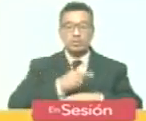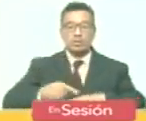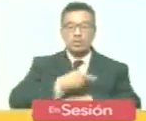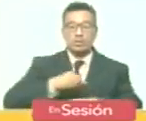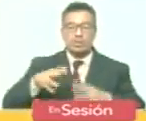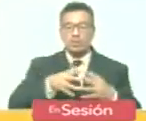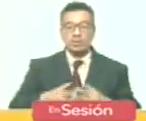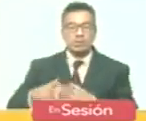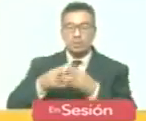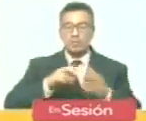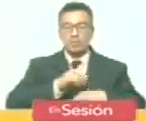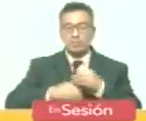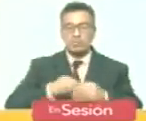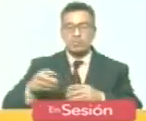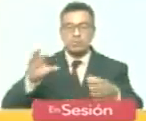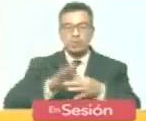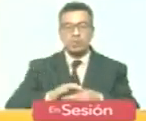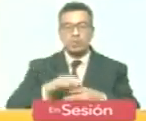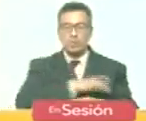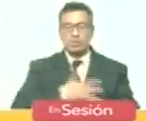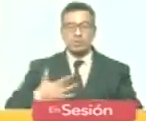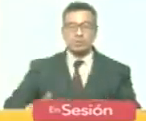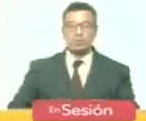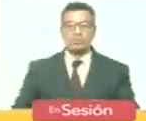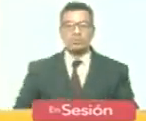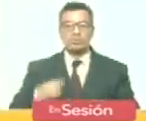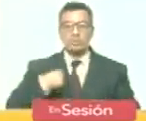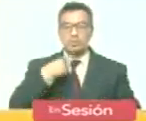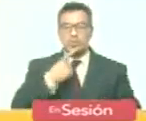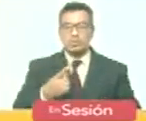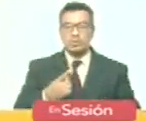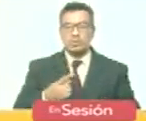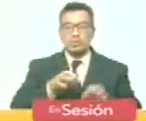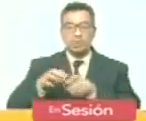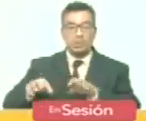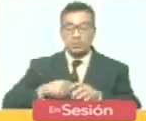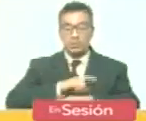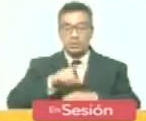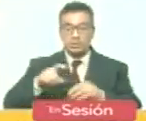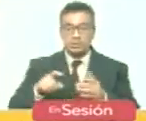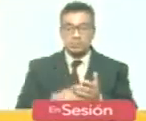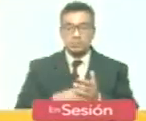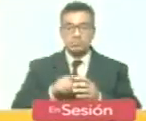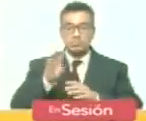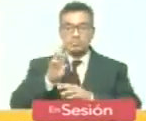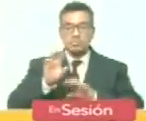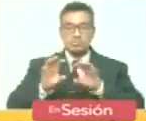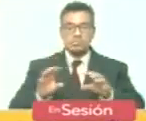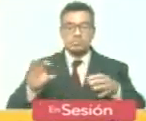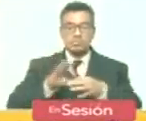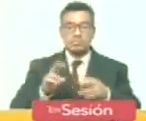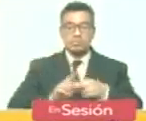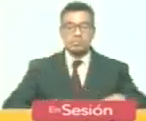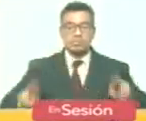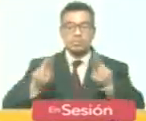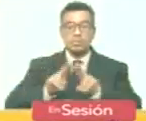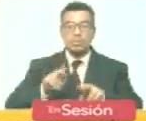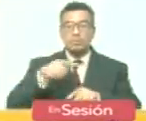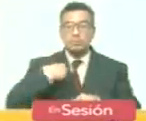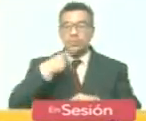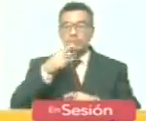Unidos cuando estableció relaciones con China. Hago mías las palabras del secretario general de Naciones Unidas, Antonio Guterres, cuando dice: